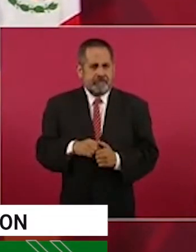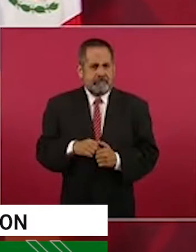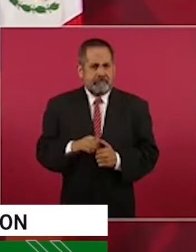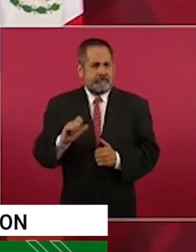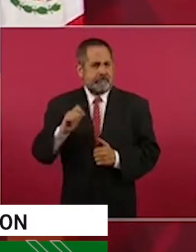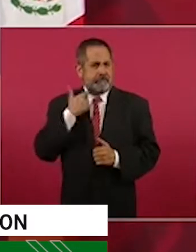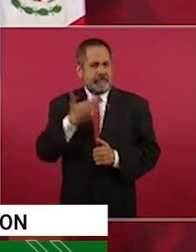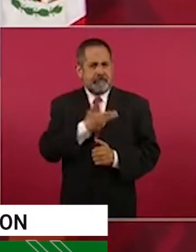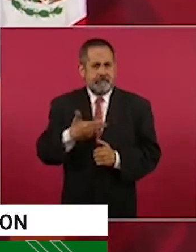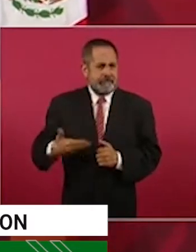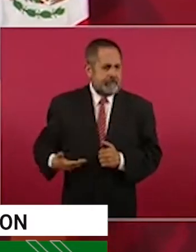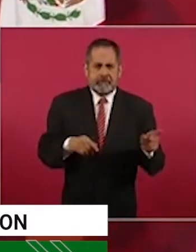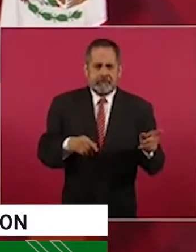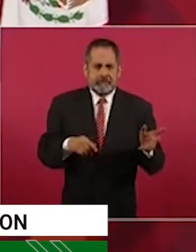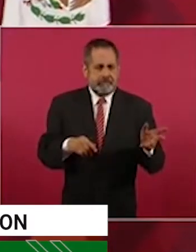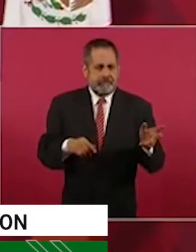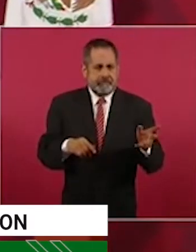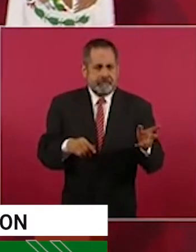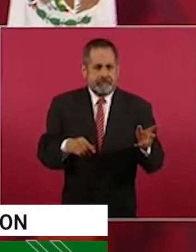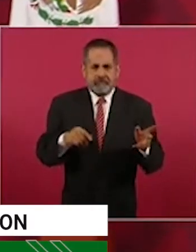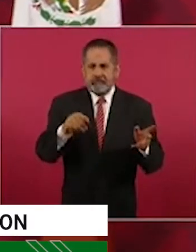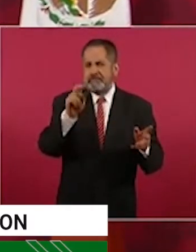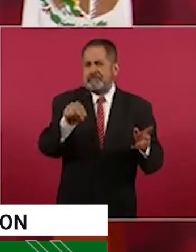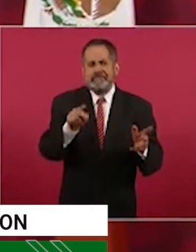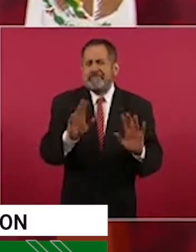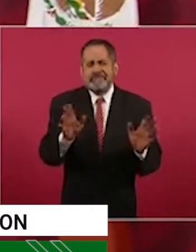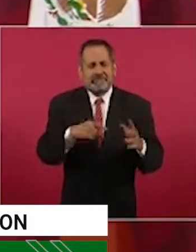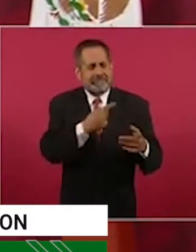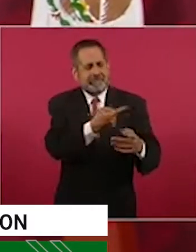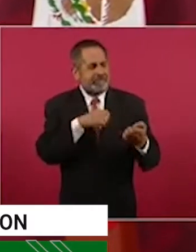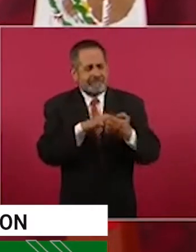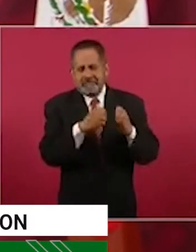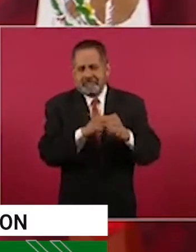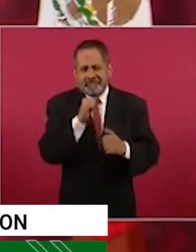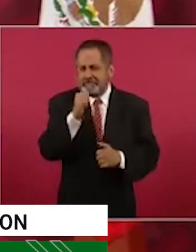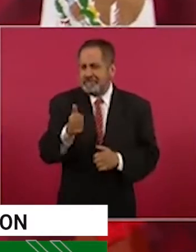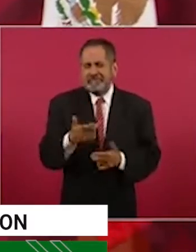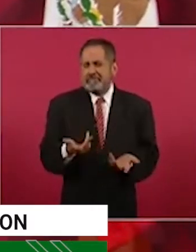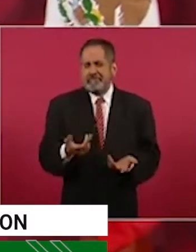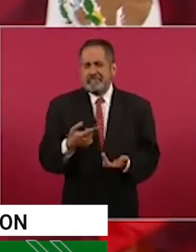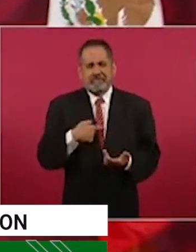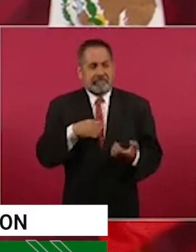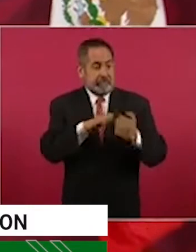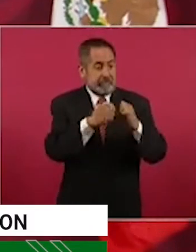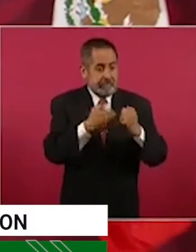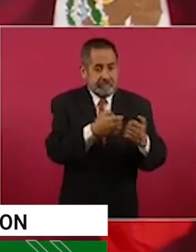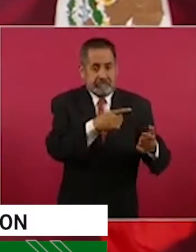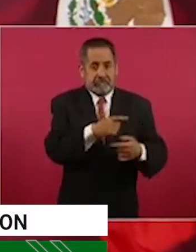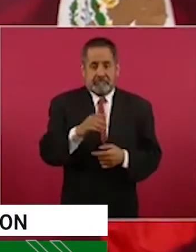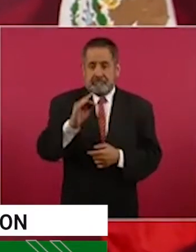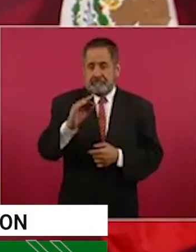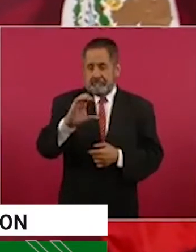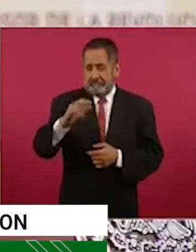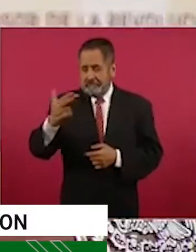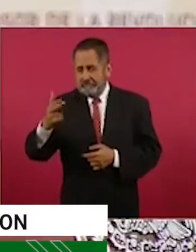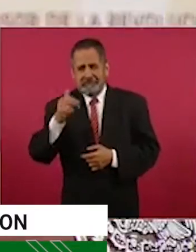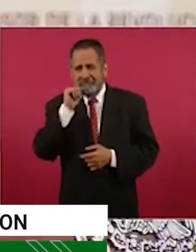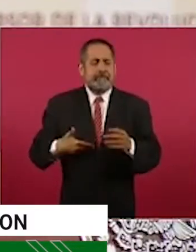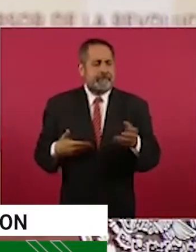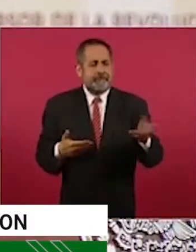el expresidente Peña Nieto, ni el expresidente Calderón, ni el